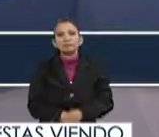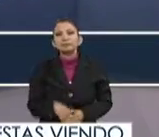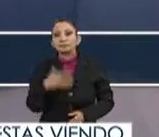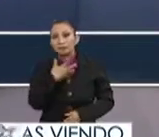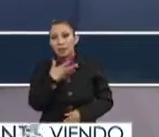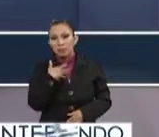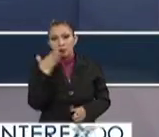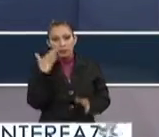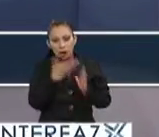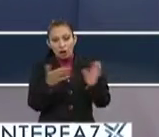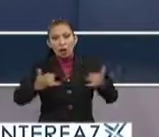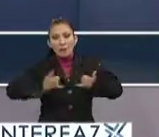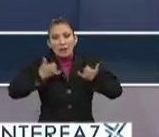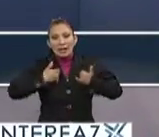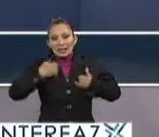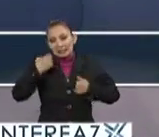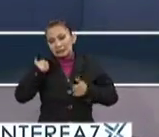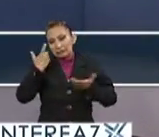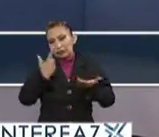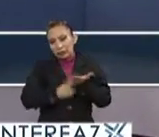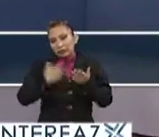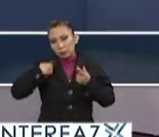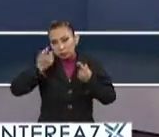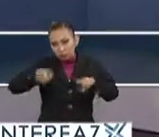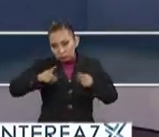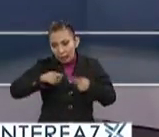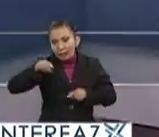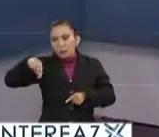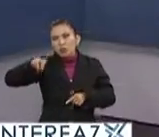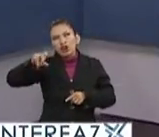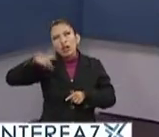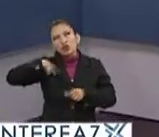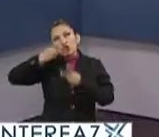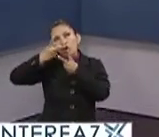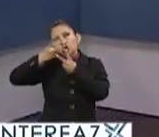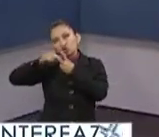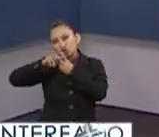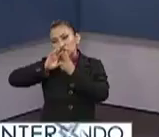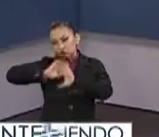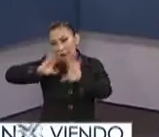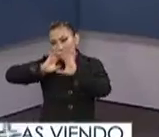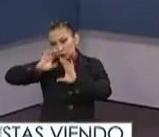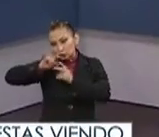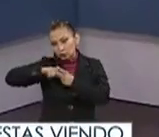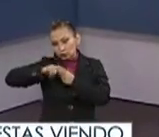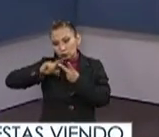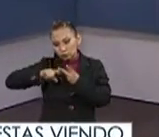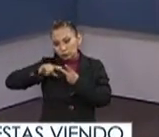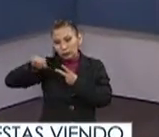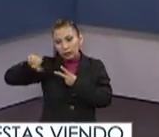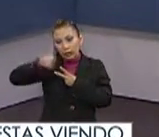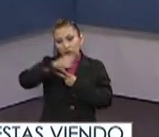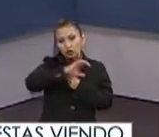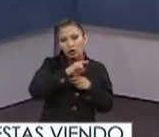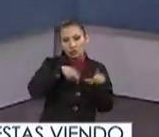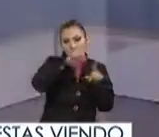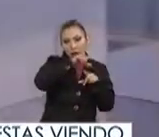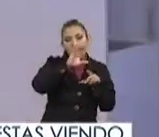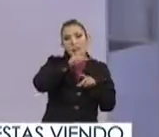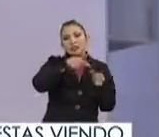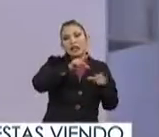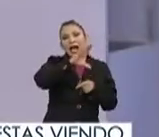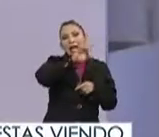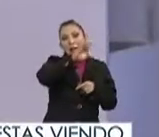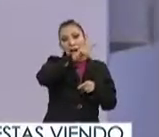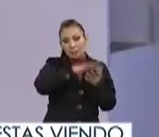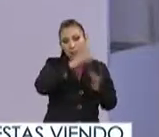tenemos el ciclo de Jóvenes en la Música y creo que en el MUNAL tenemos un par de conciertos y tenemos, bueno, el ciclo de música de cámara que